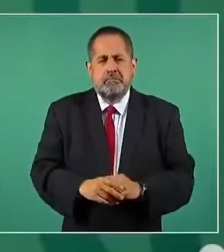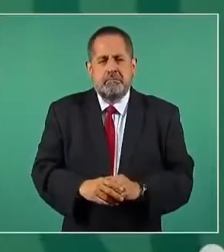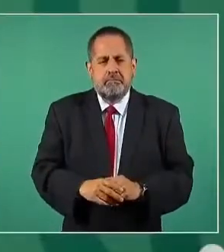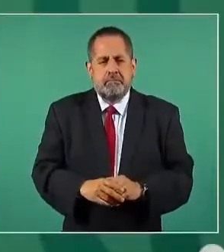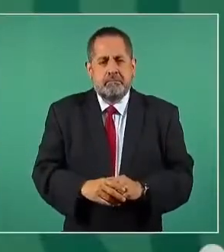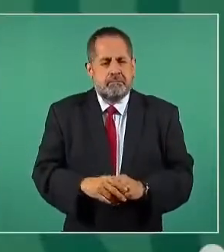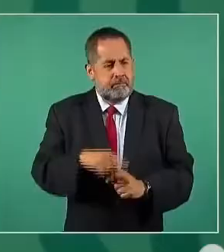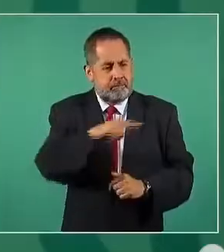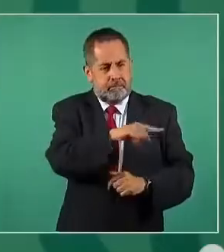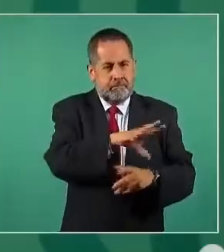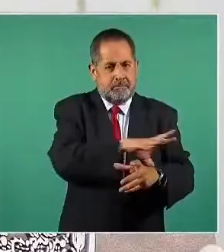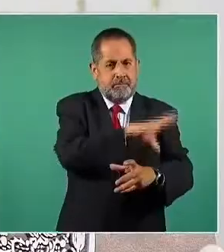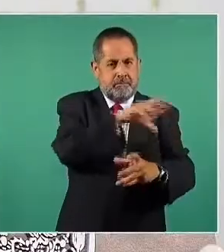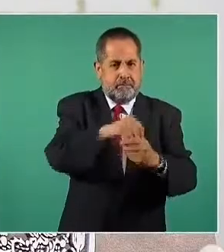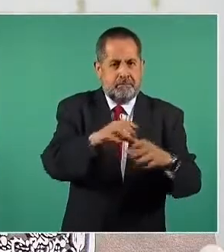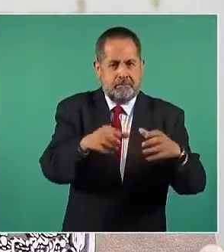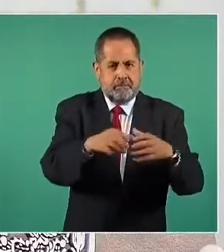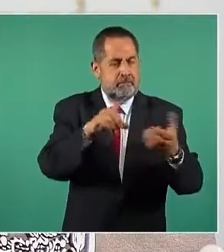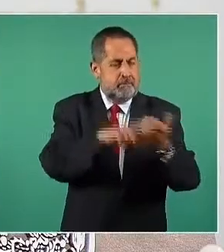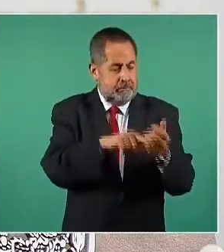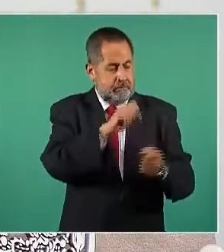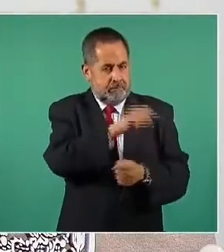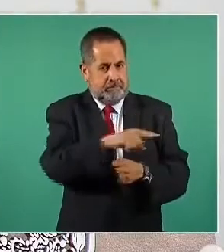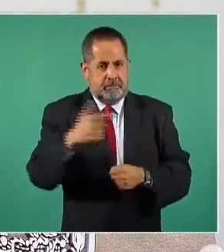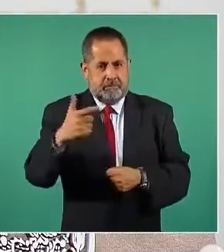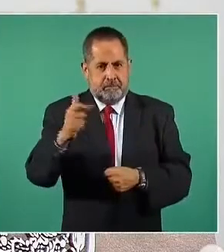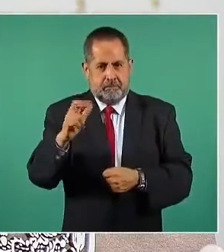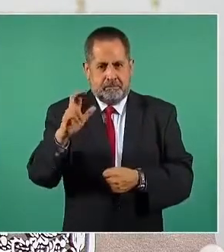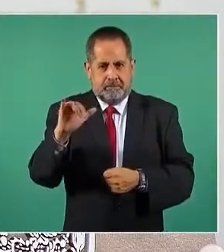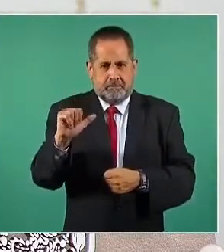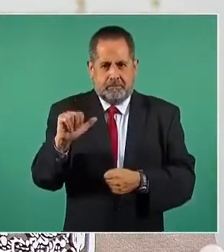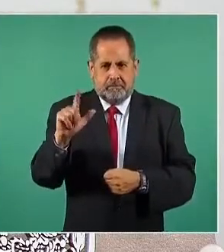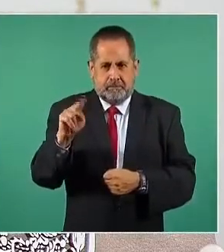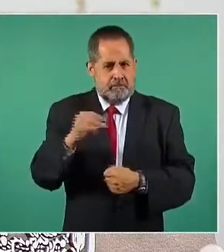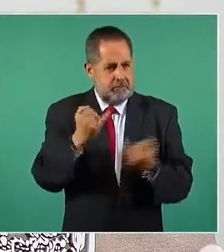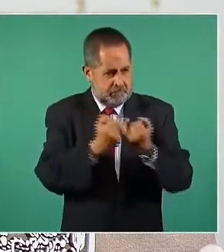estén involucrados en el caso de García Luna, y